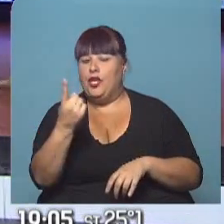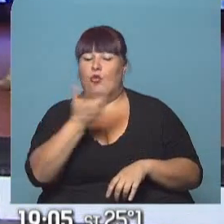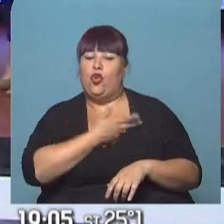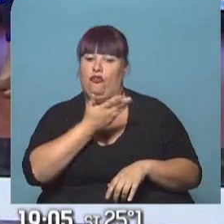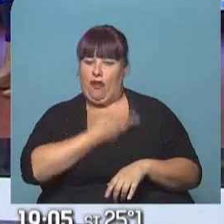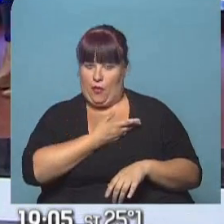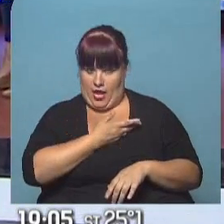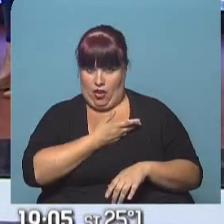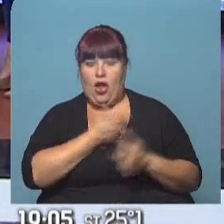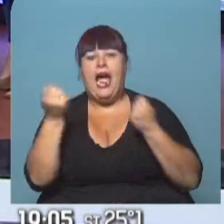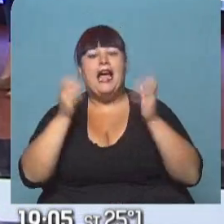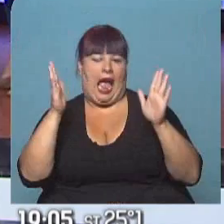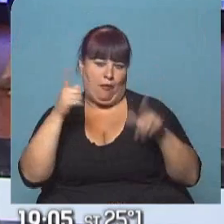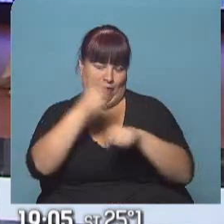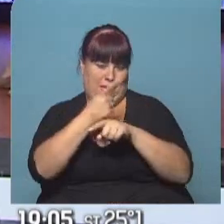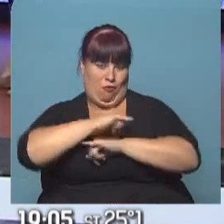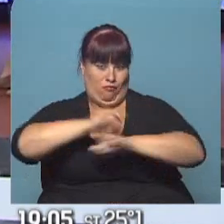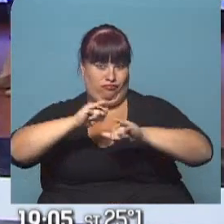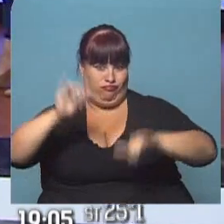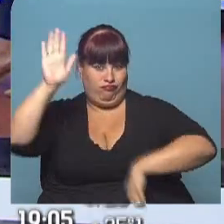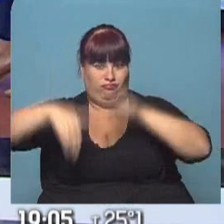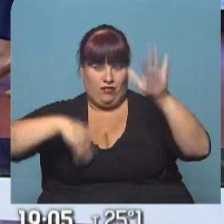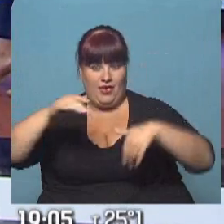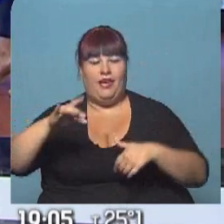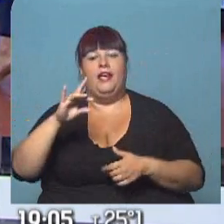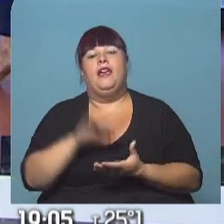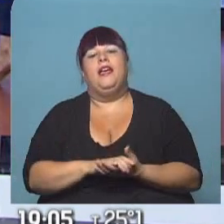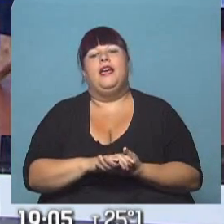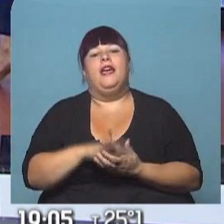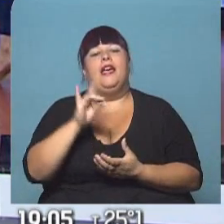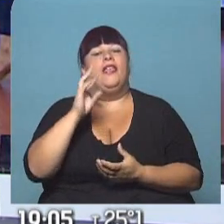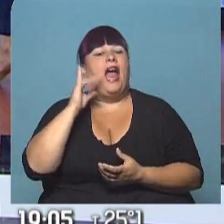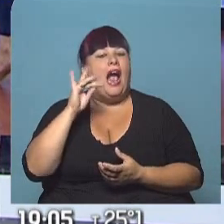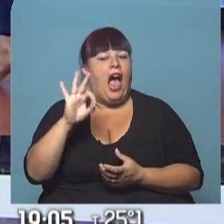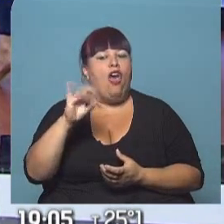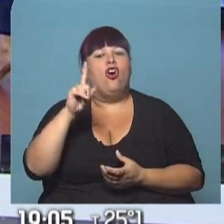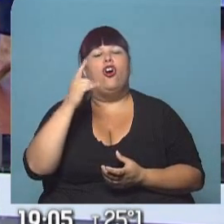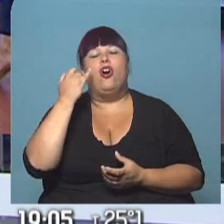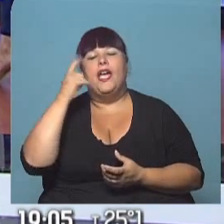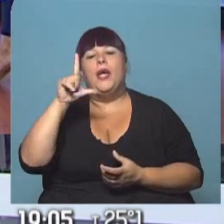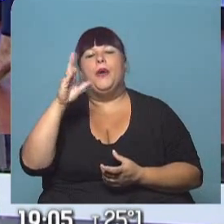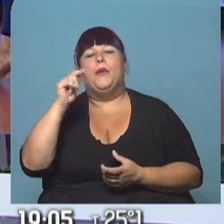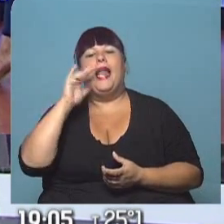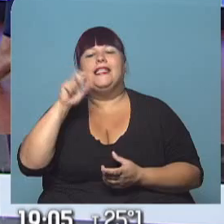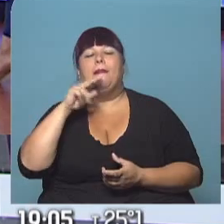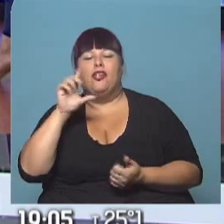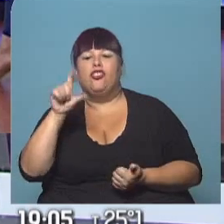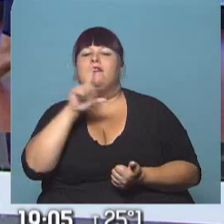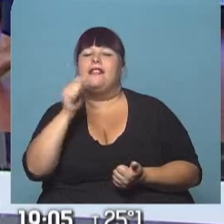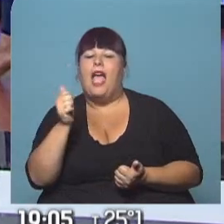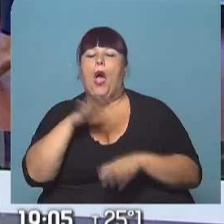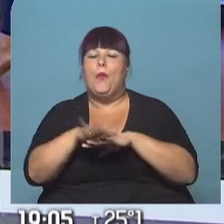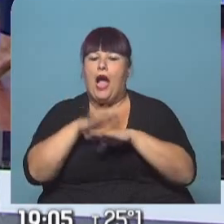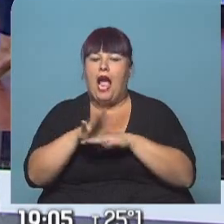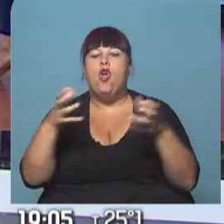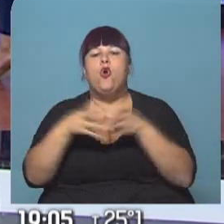de febrero. Camioneros, que es el que convoca a esta movilización, dragado y balizamiento, CTA,